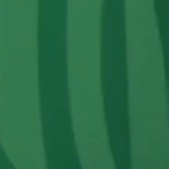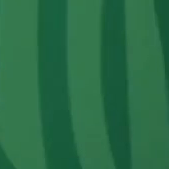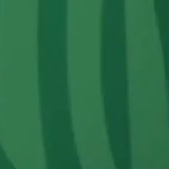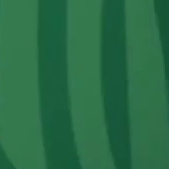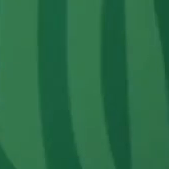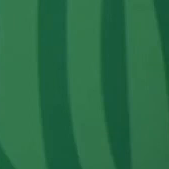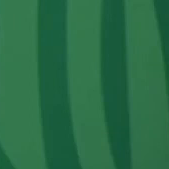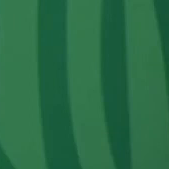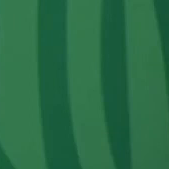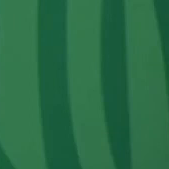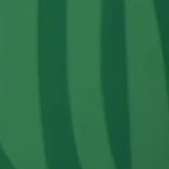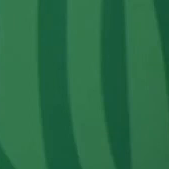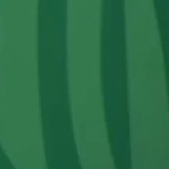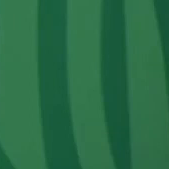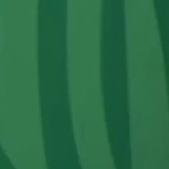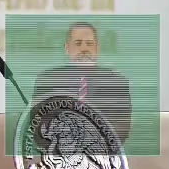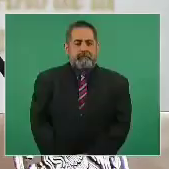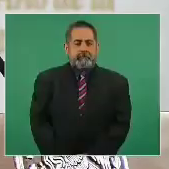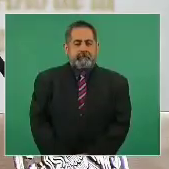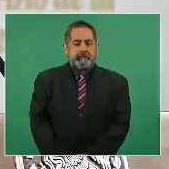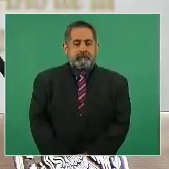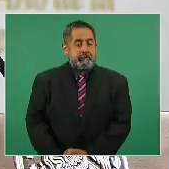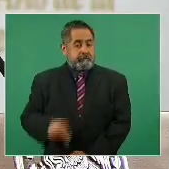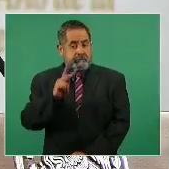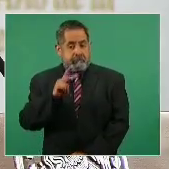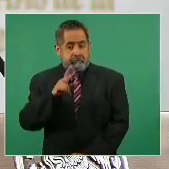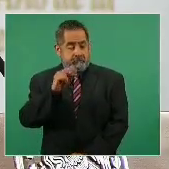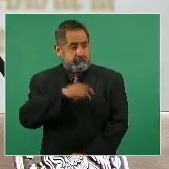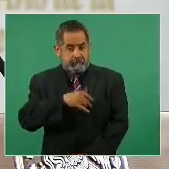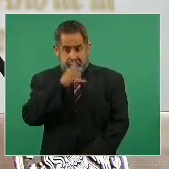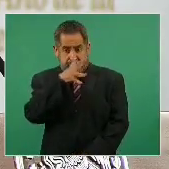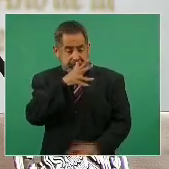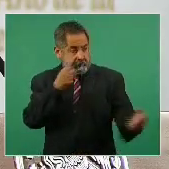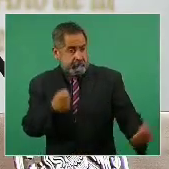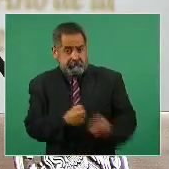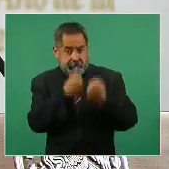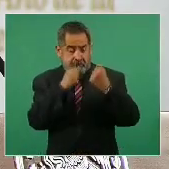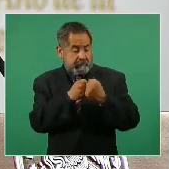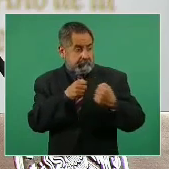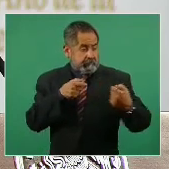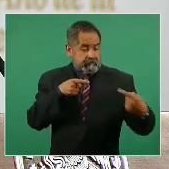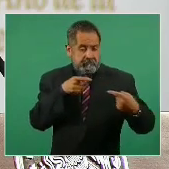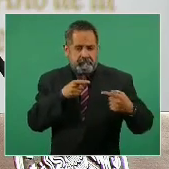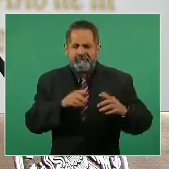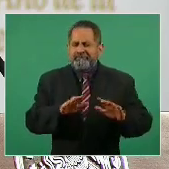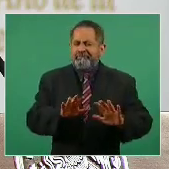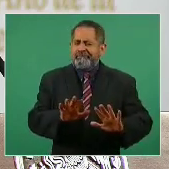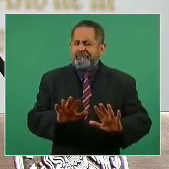Pero no caer en la provocación de la confrontación y de la violencia.